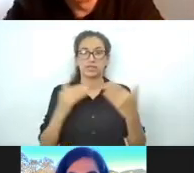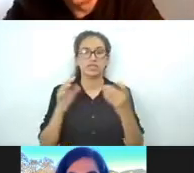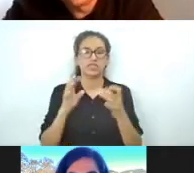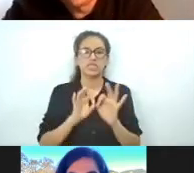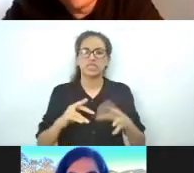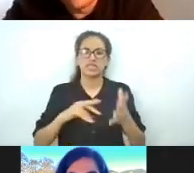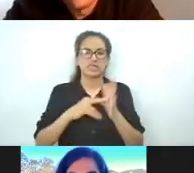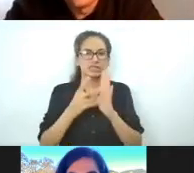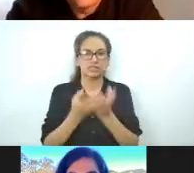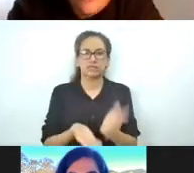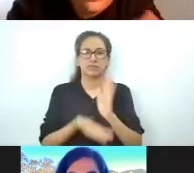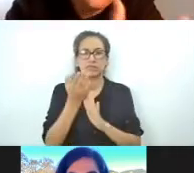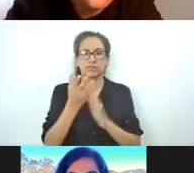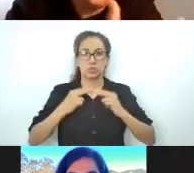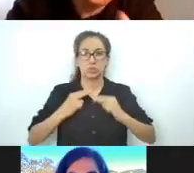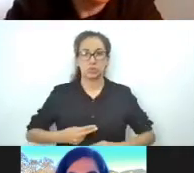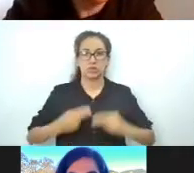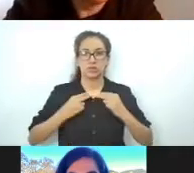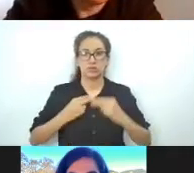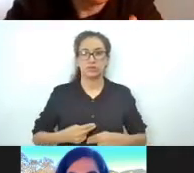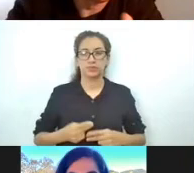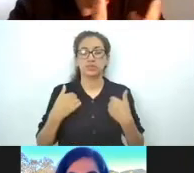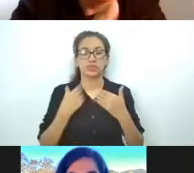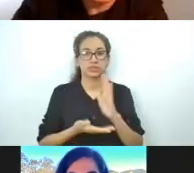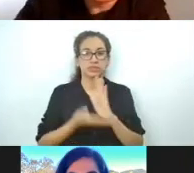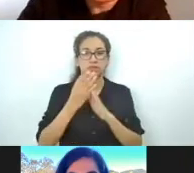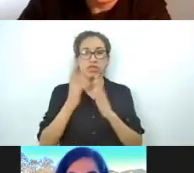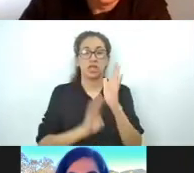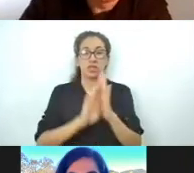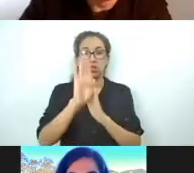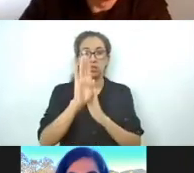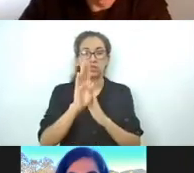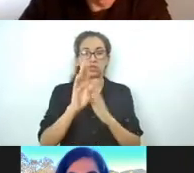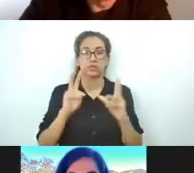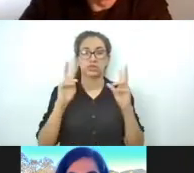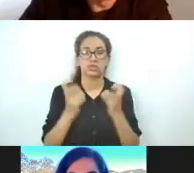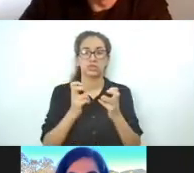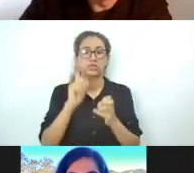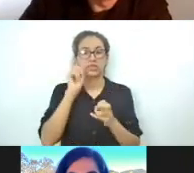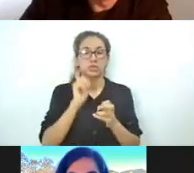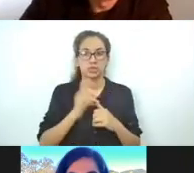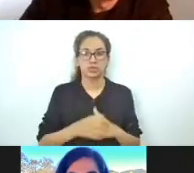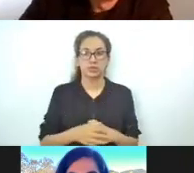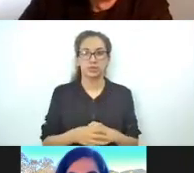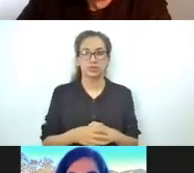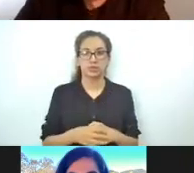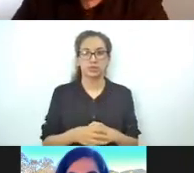desarrollo de interacciones humanas, que tanto tienen que ver con el desarrollo de la sexualidad en nuestros